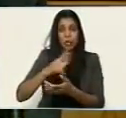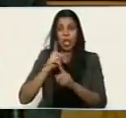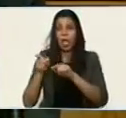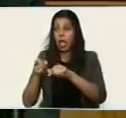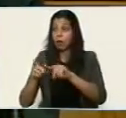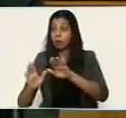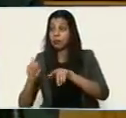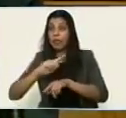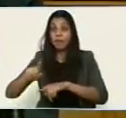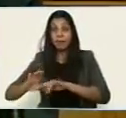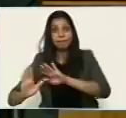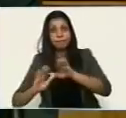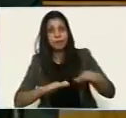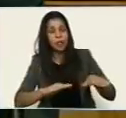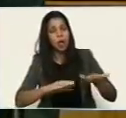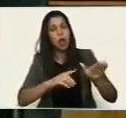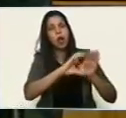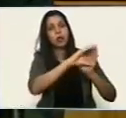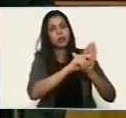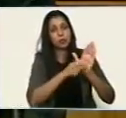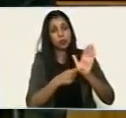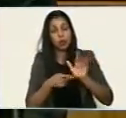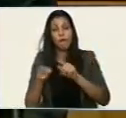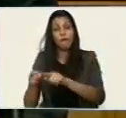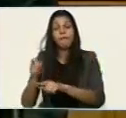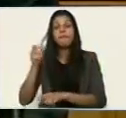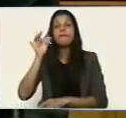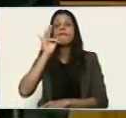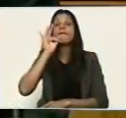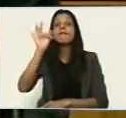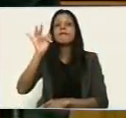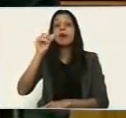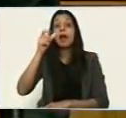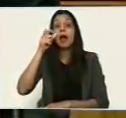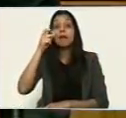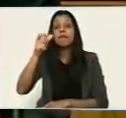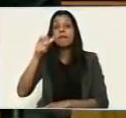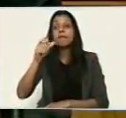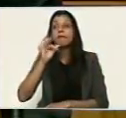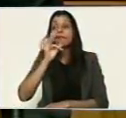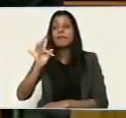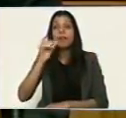constitución, que es la Fiscalía, la justicia,